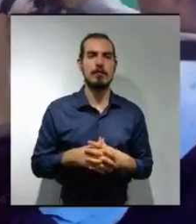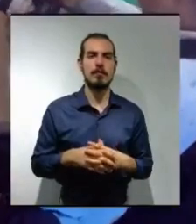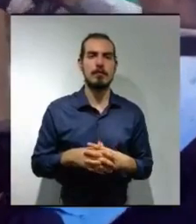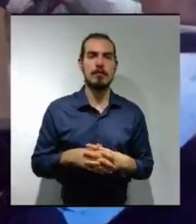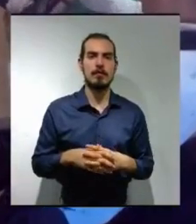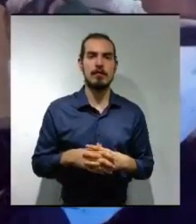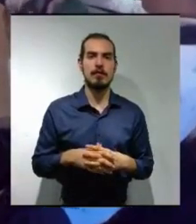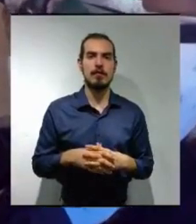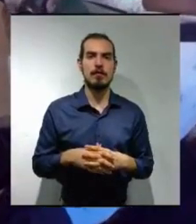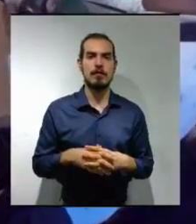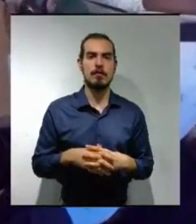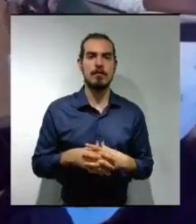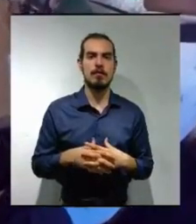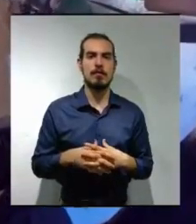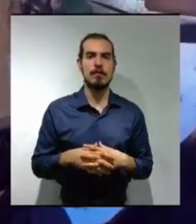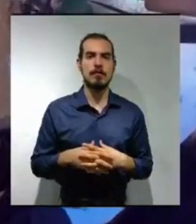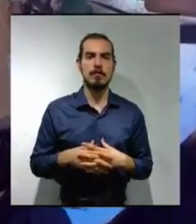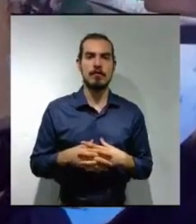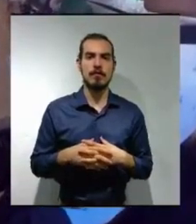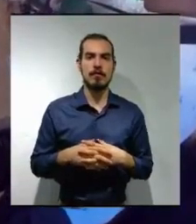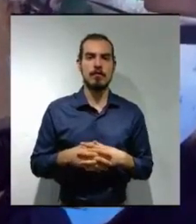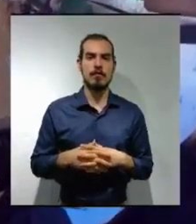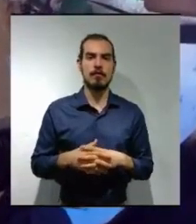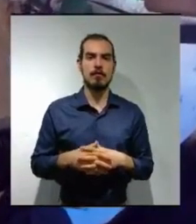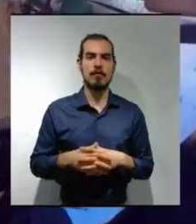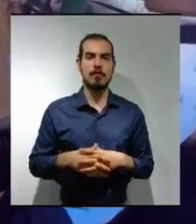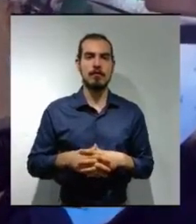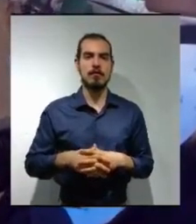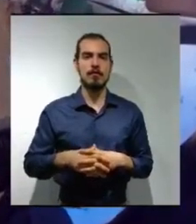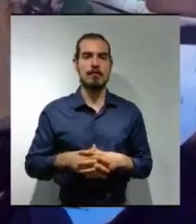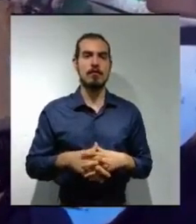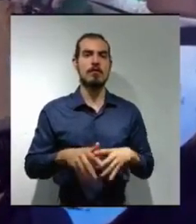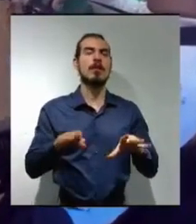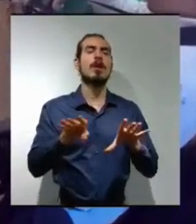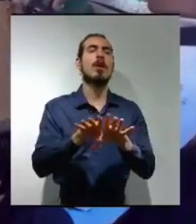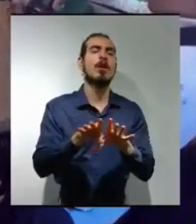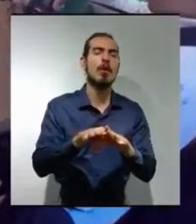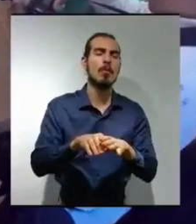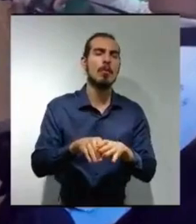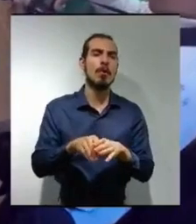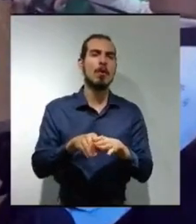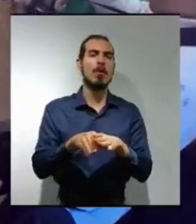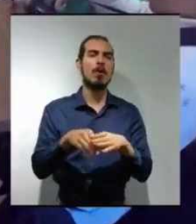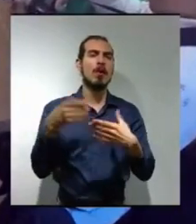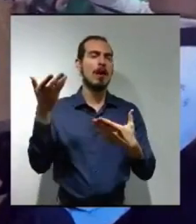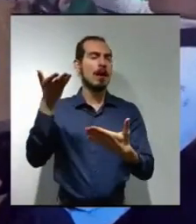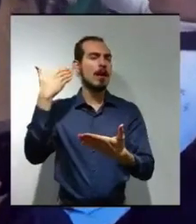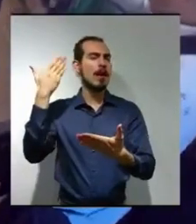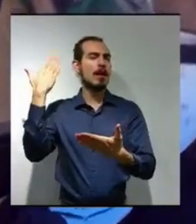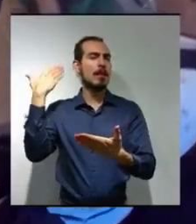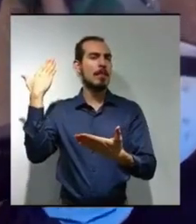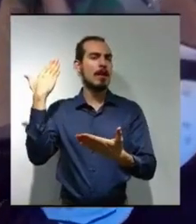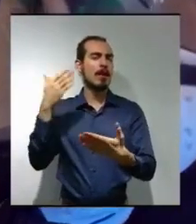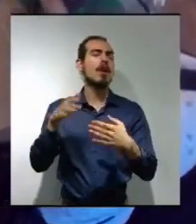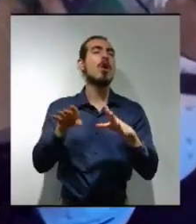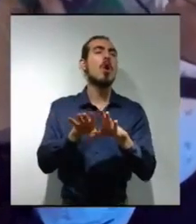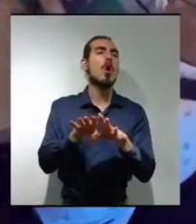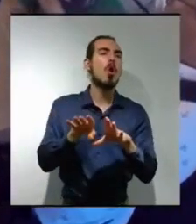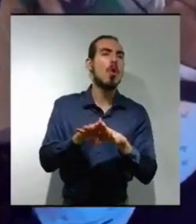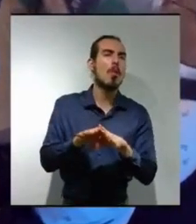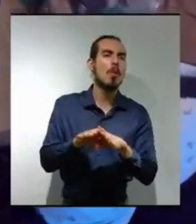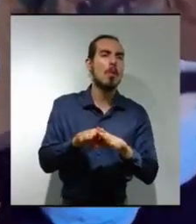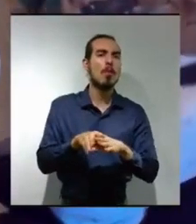Buenos días, directora. Nada más para preguntarle cómo ha sido las jornadas pasadas, qué éxito se ha tenido con este tipo de